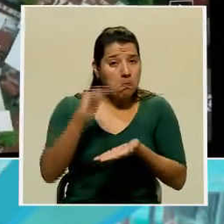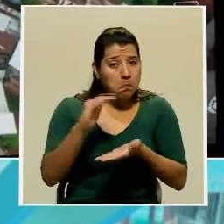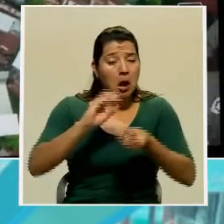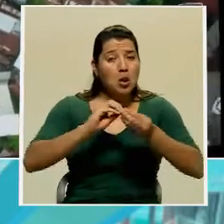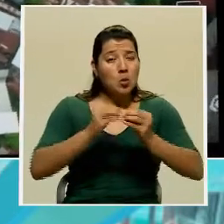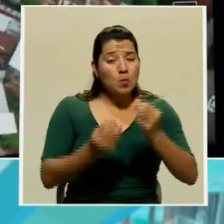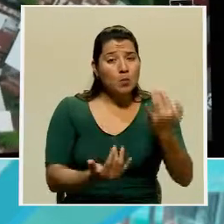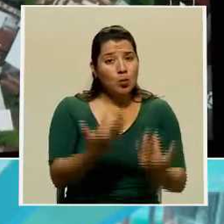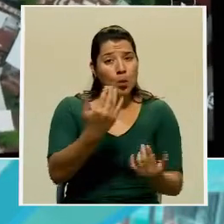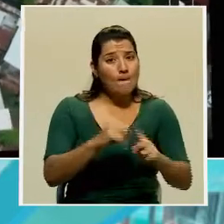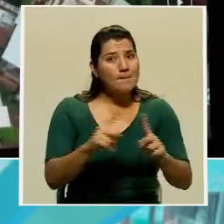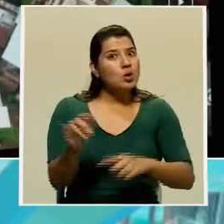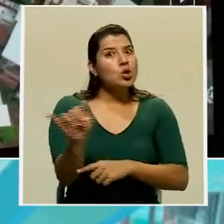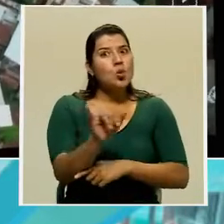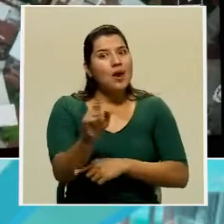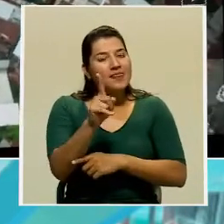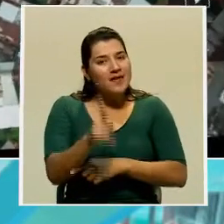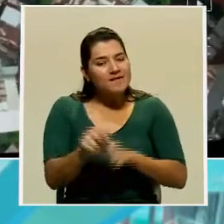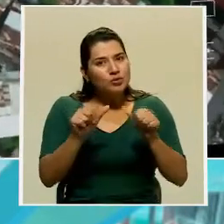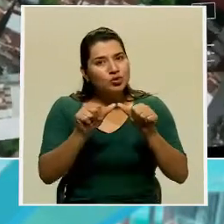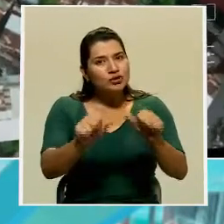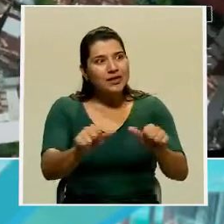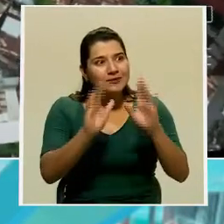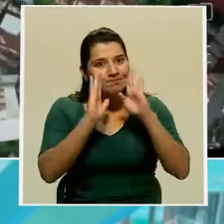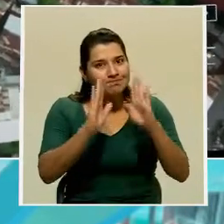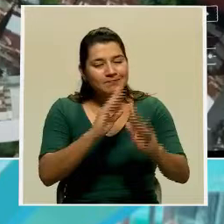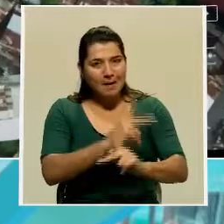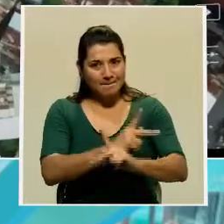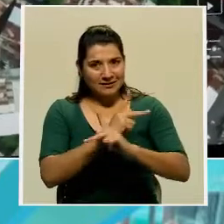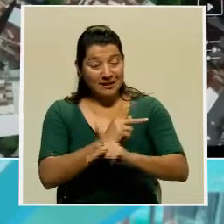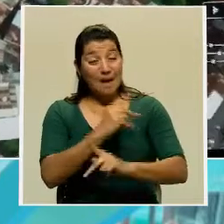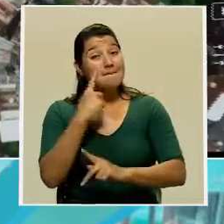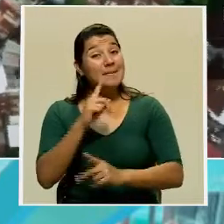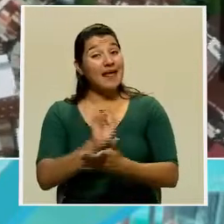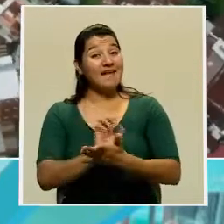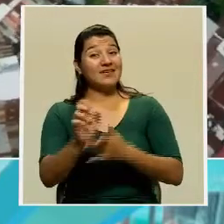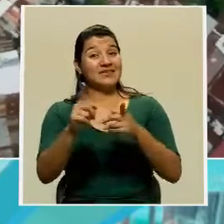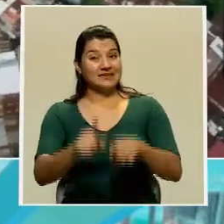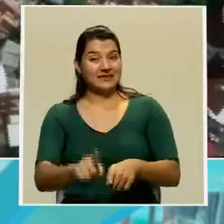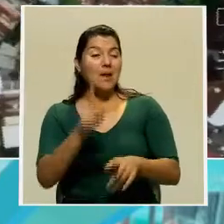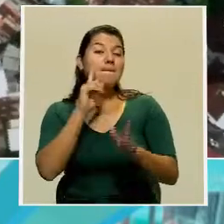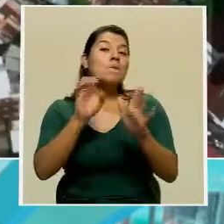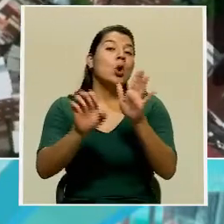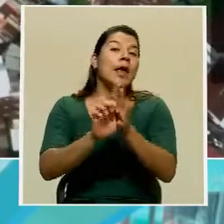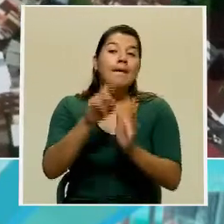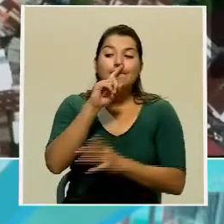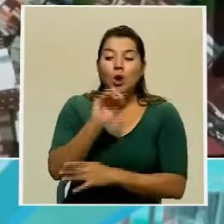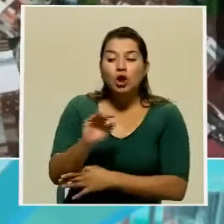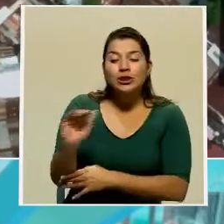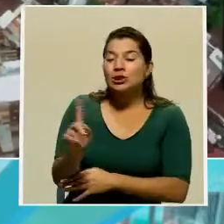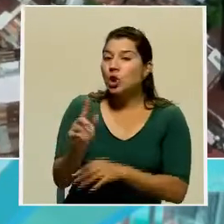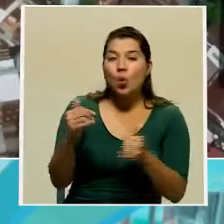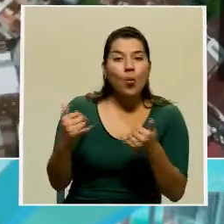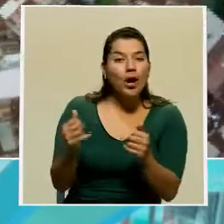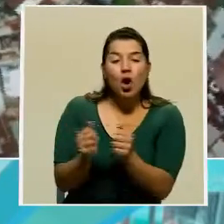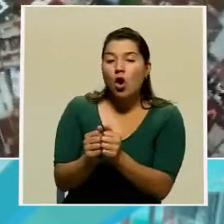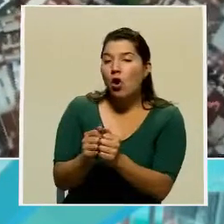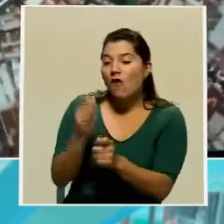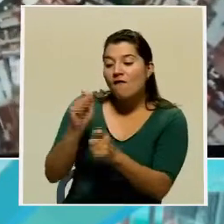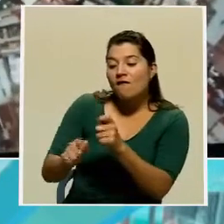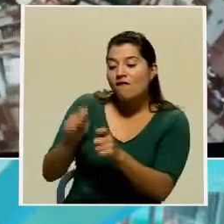de prevención y evitar, por ejemplo, usted lo decía, que jueguen con fósforos o candela a los niños, dejar